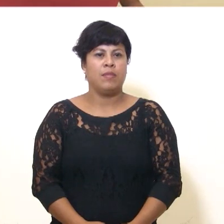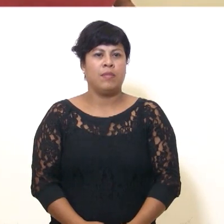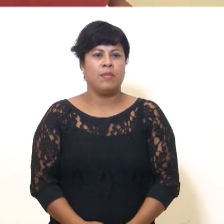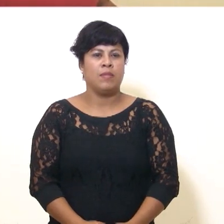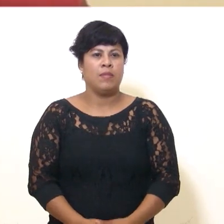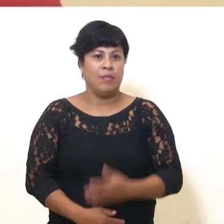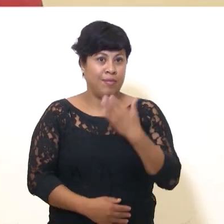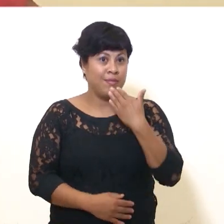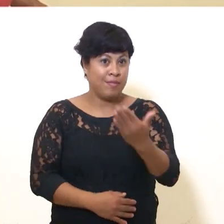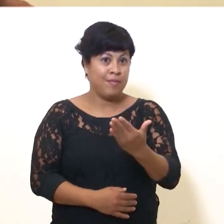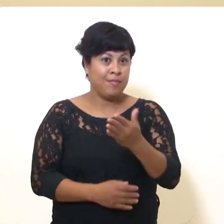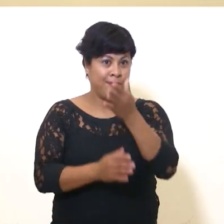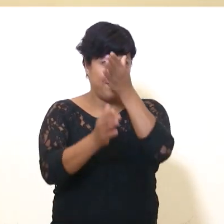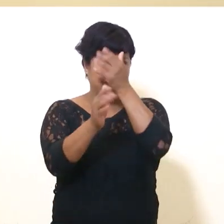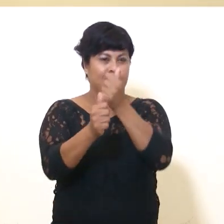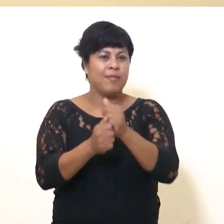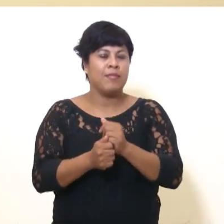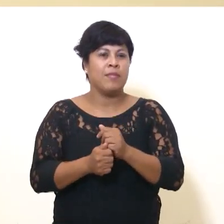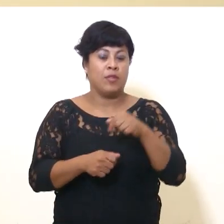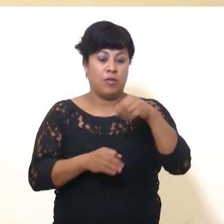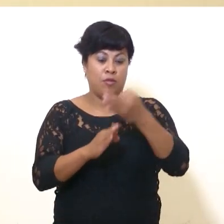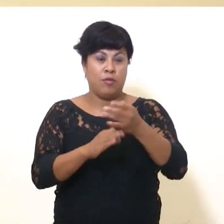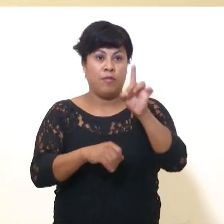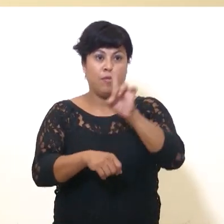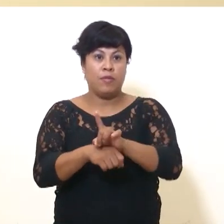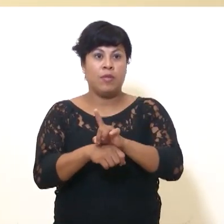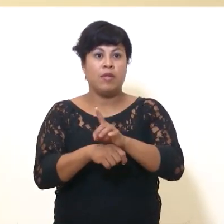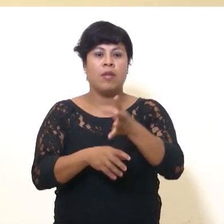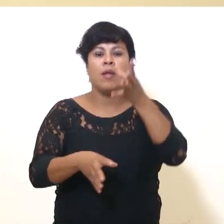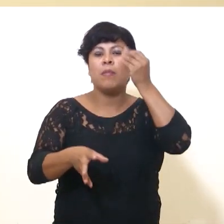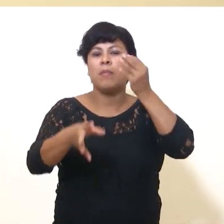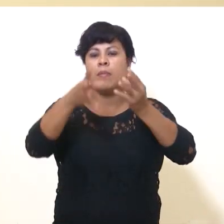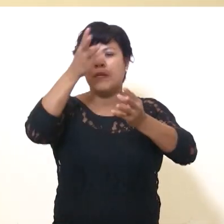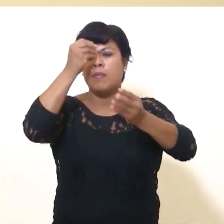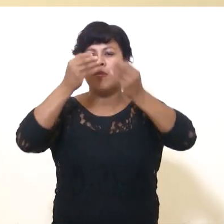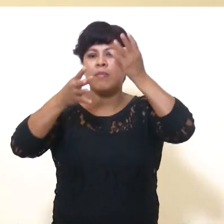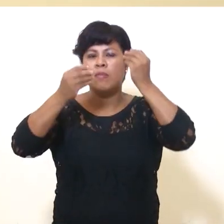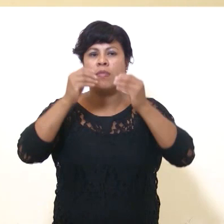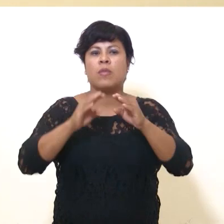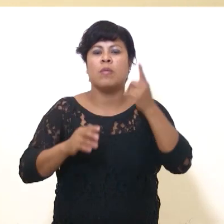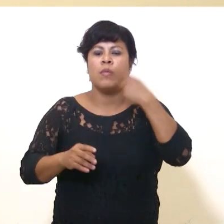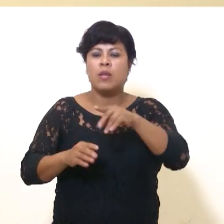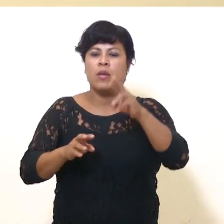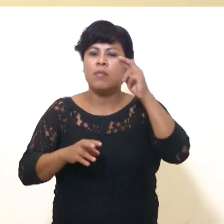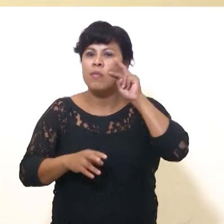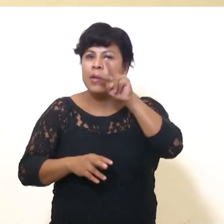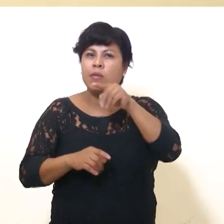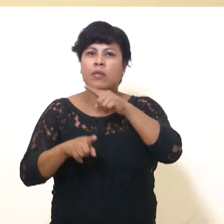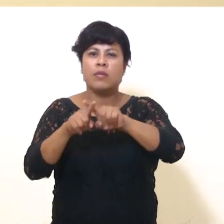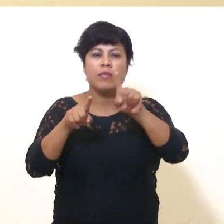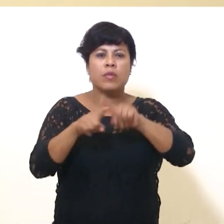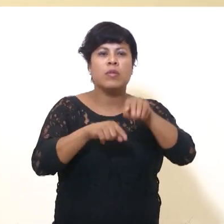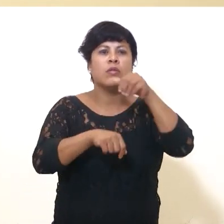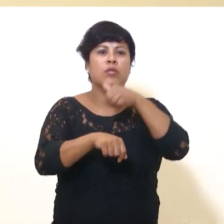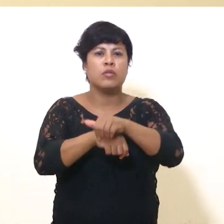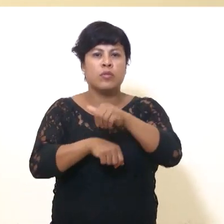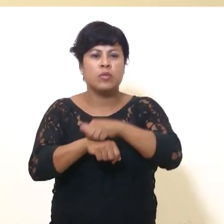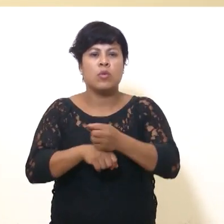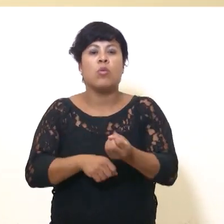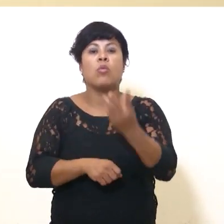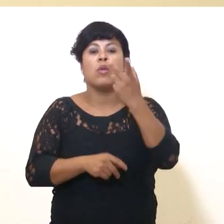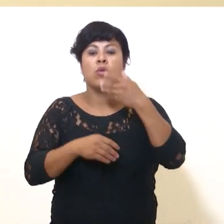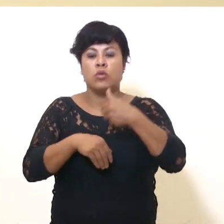5. ¿Estamos de acuerdo? El día de hoy estamos aprendiendo a